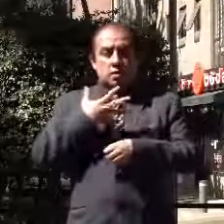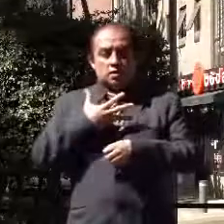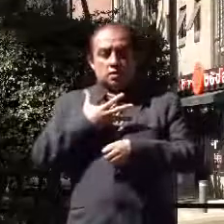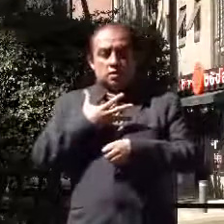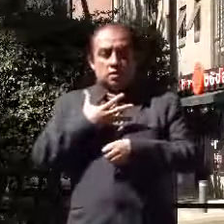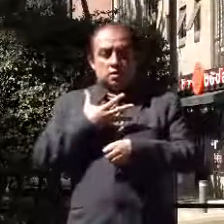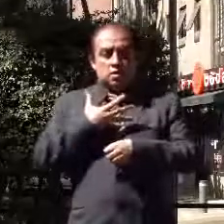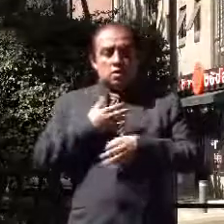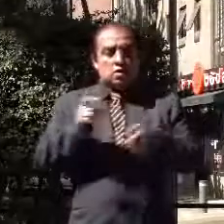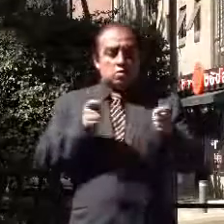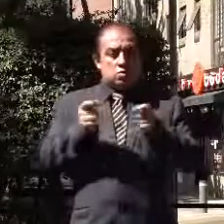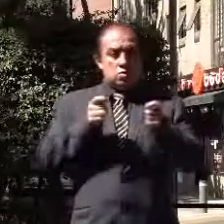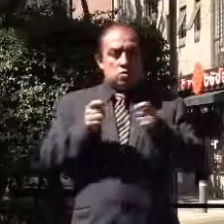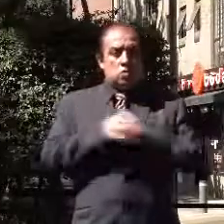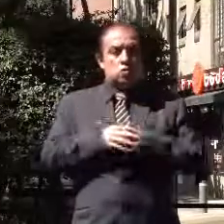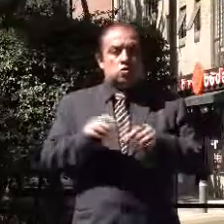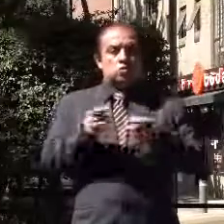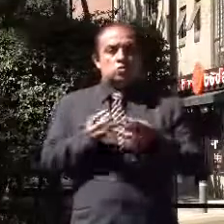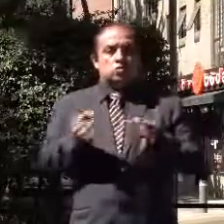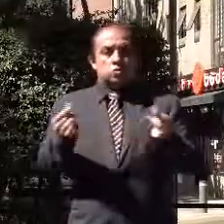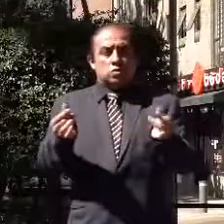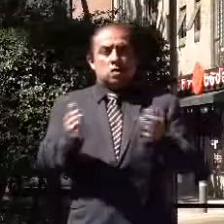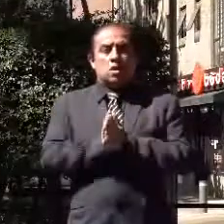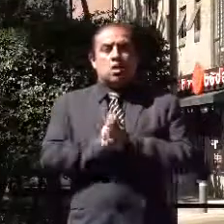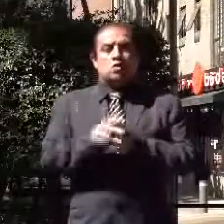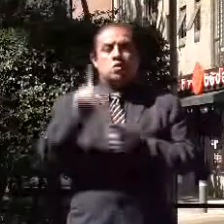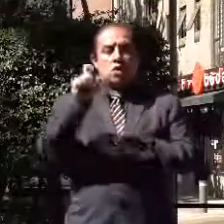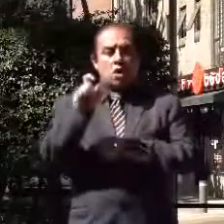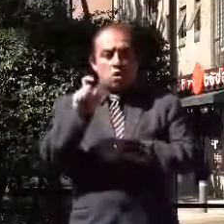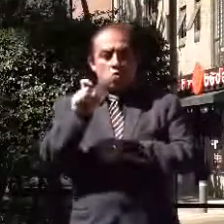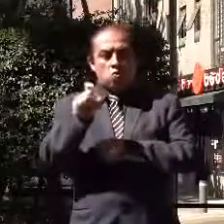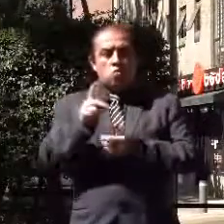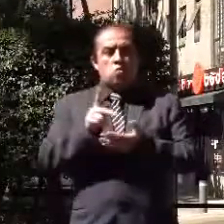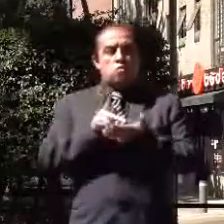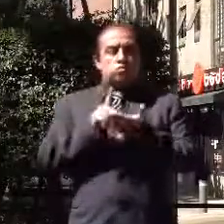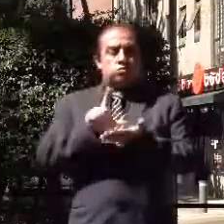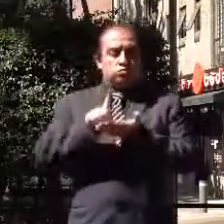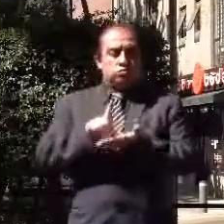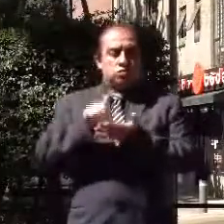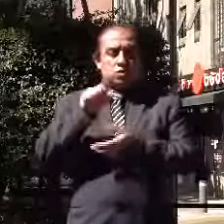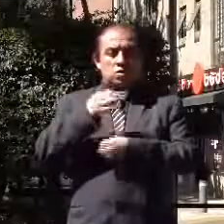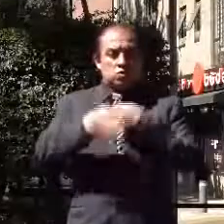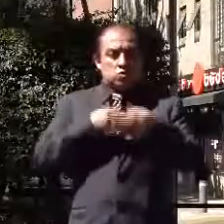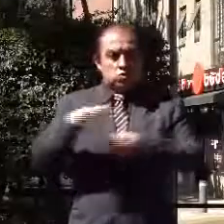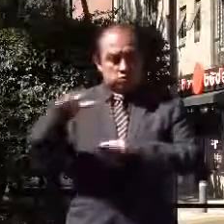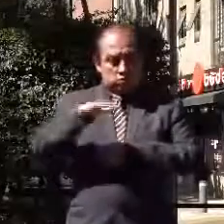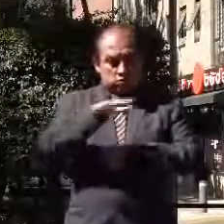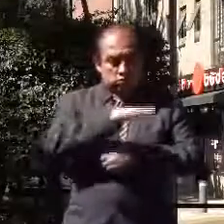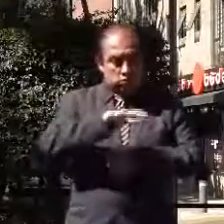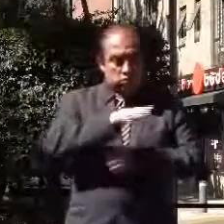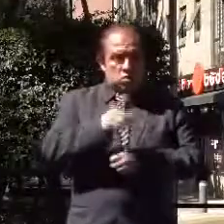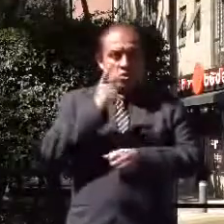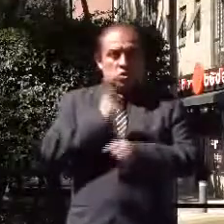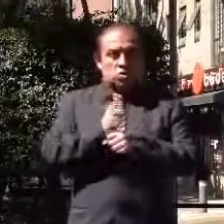los volúmenes y las presiones dentro de los sectores. Lo primero que vemos aquí a la derecha es